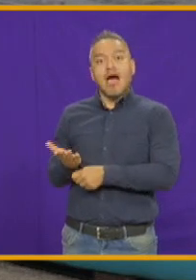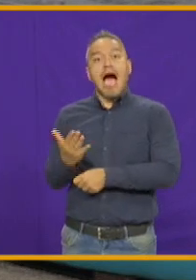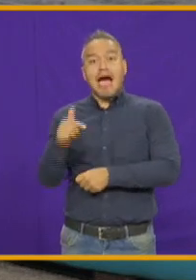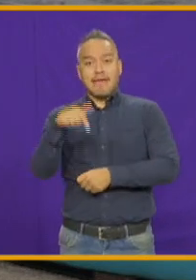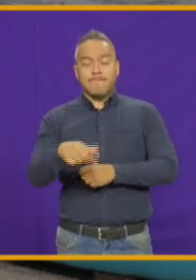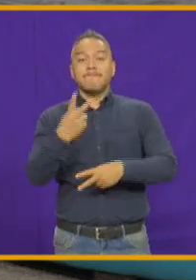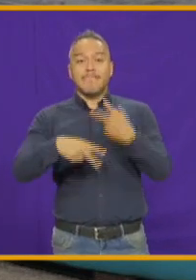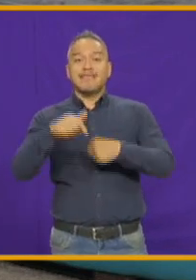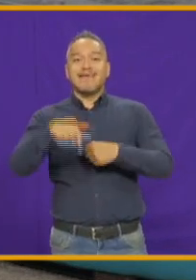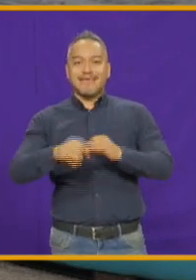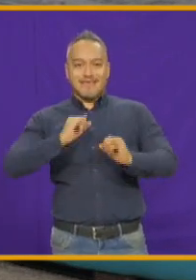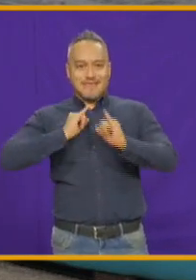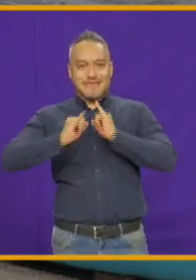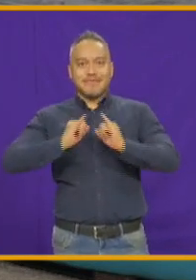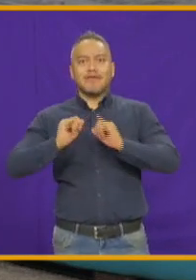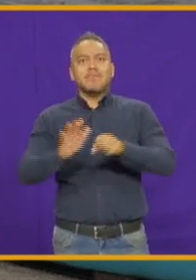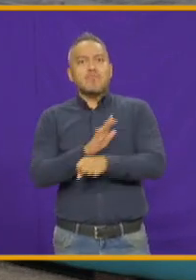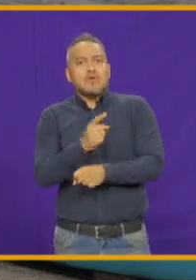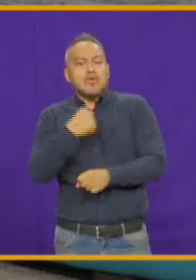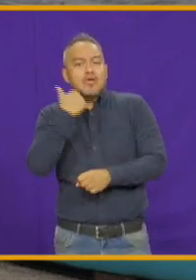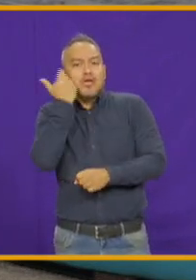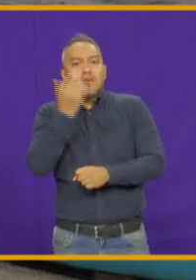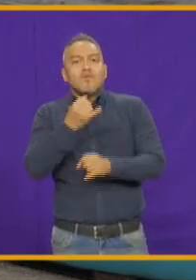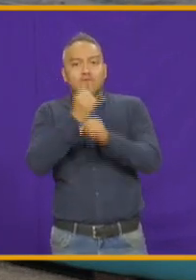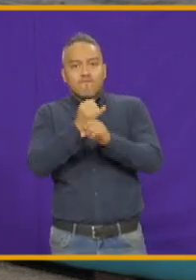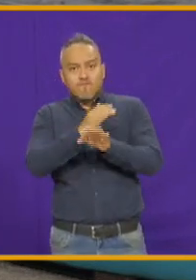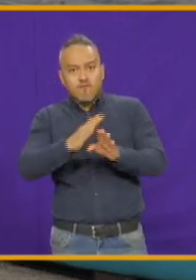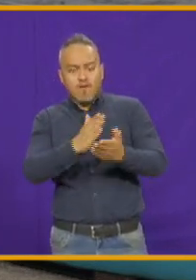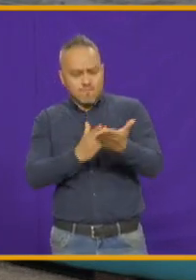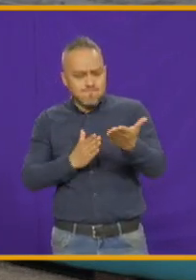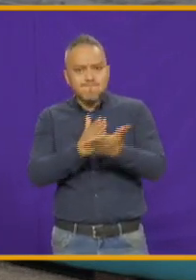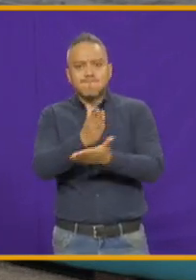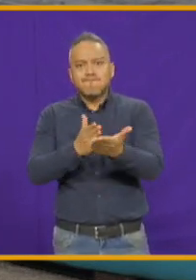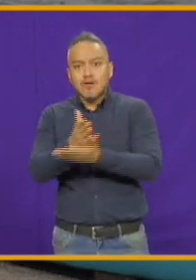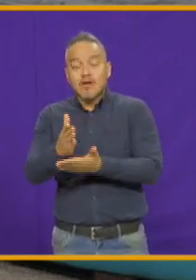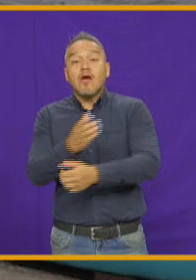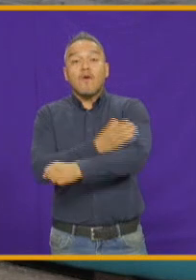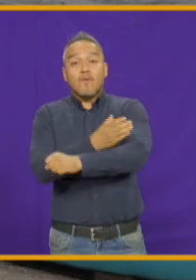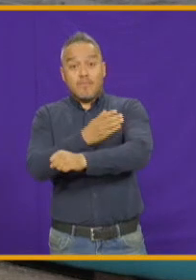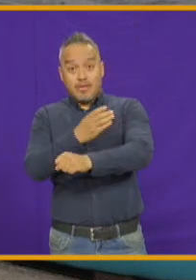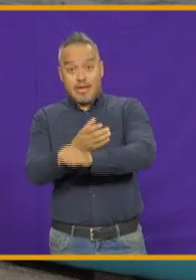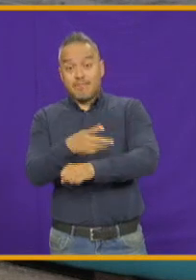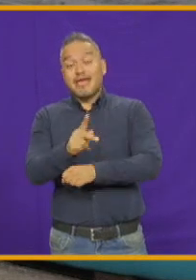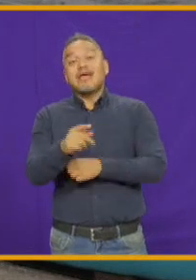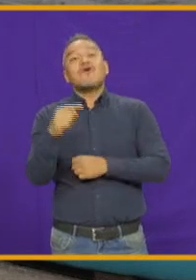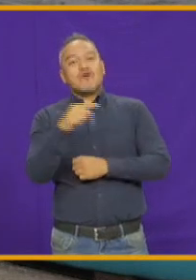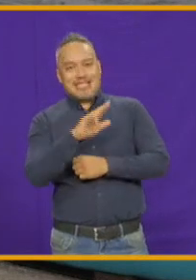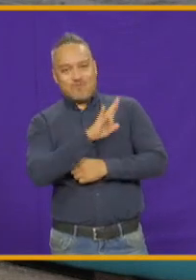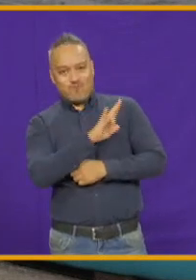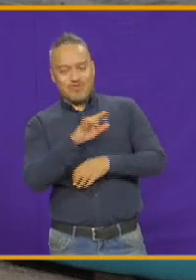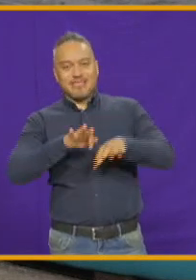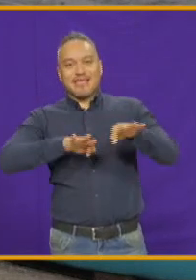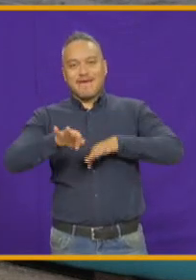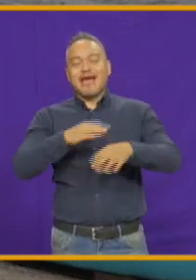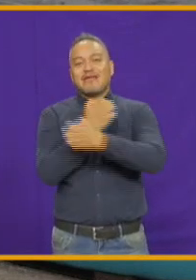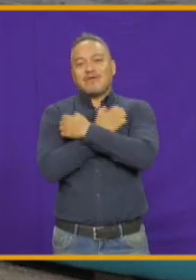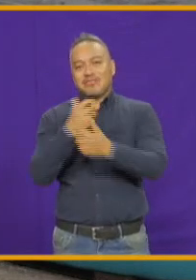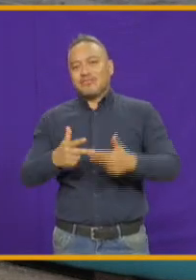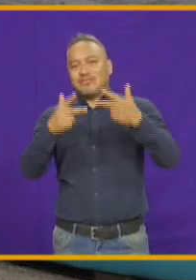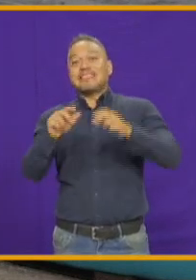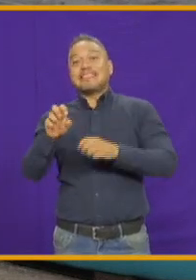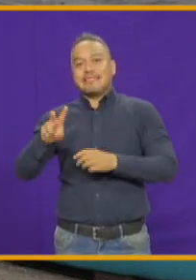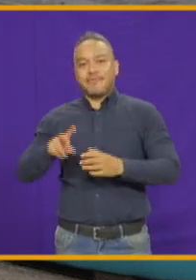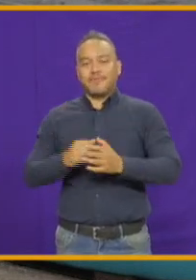de estar con nosotros interpretando toda la información y los va a acompañar todo el programa pero viene de parte de la coordinación para reforzar lo que ya les hemos enseñado